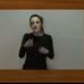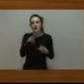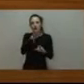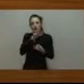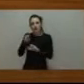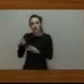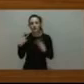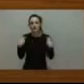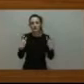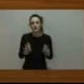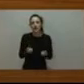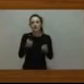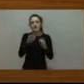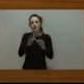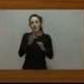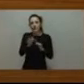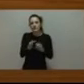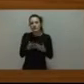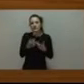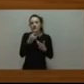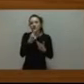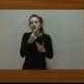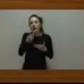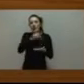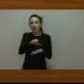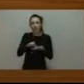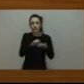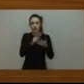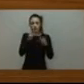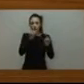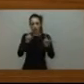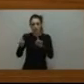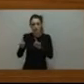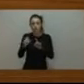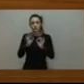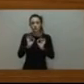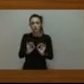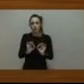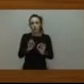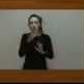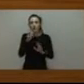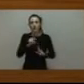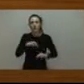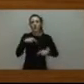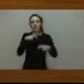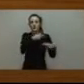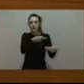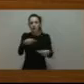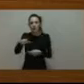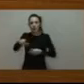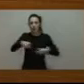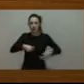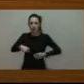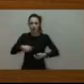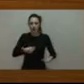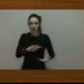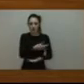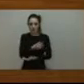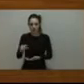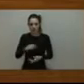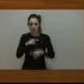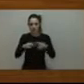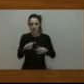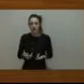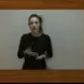burocráticas que inviten a abrir este tipo de centros educativos para dar respuestas a las demandas de las familias. En